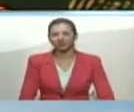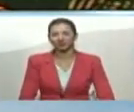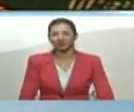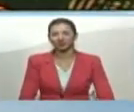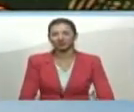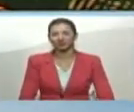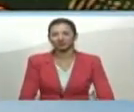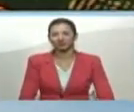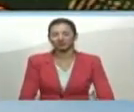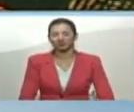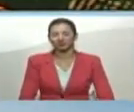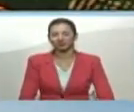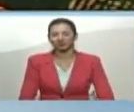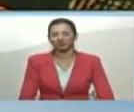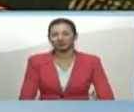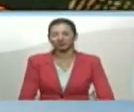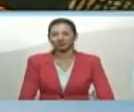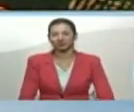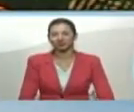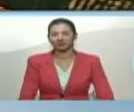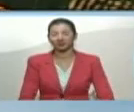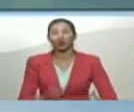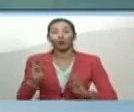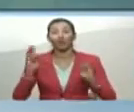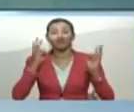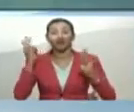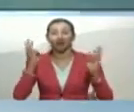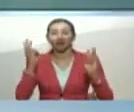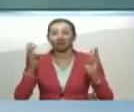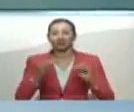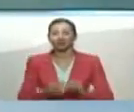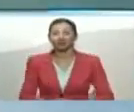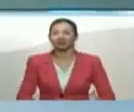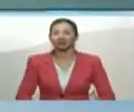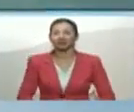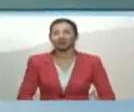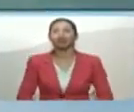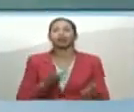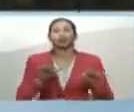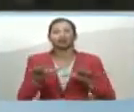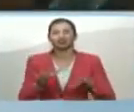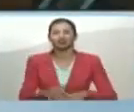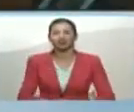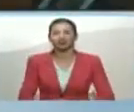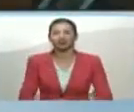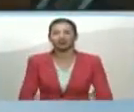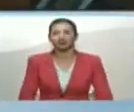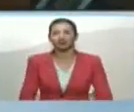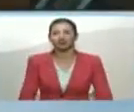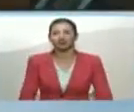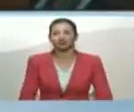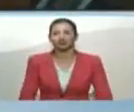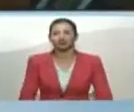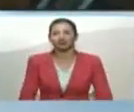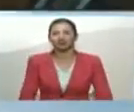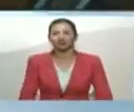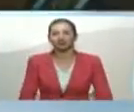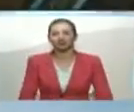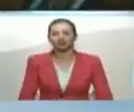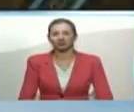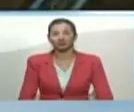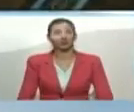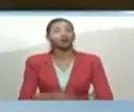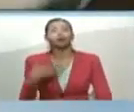Ahí vamos, pues. Wi-Fi llega. Llegó. ¿Cuál es la clave, compadre?